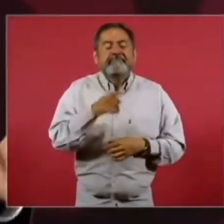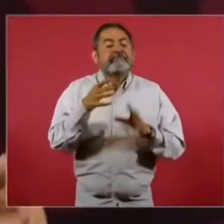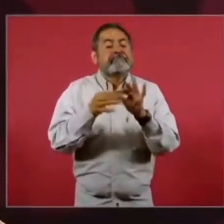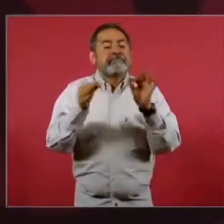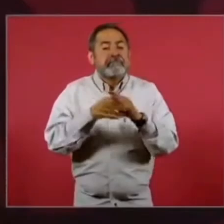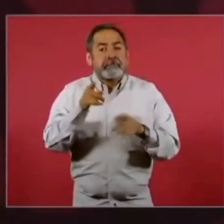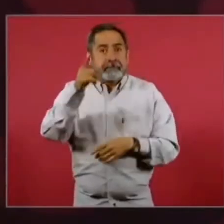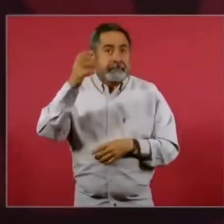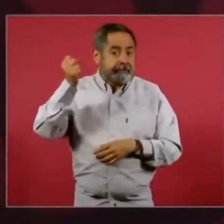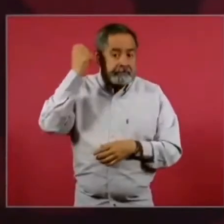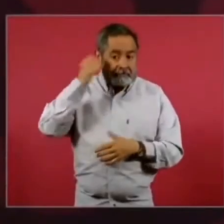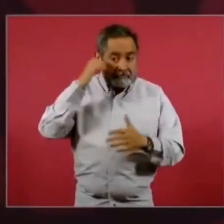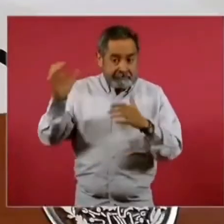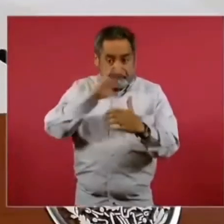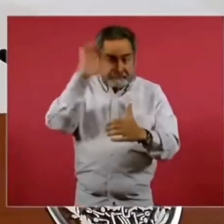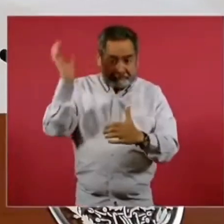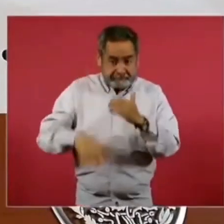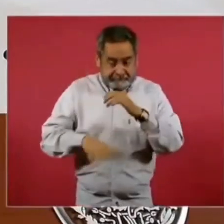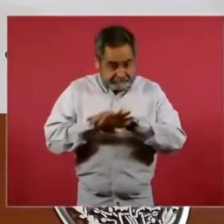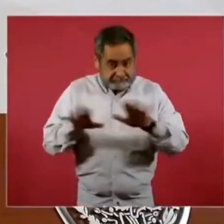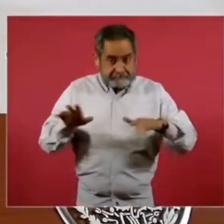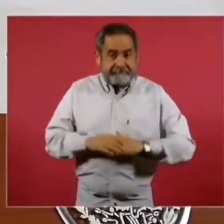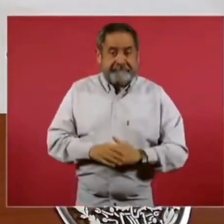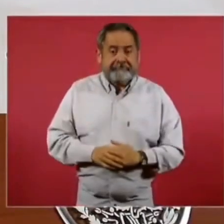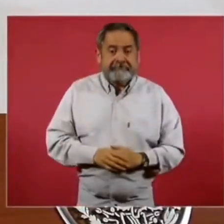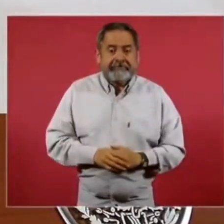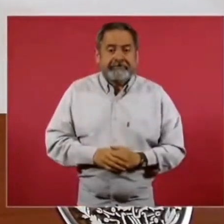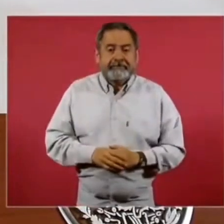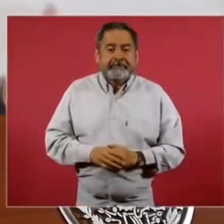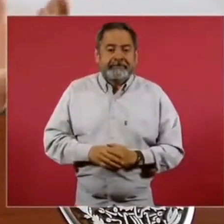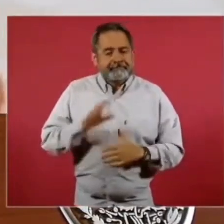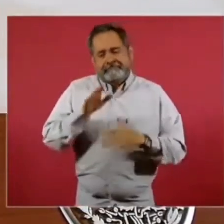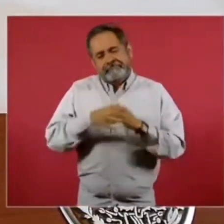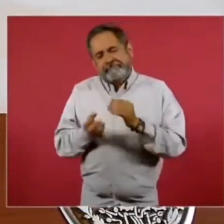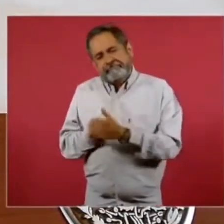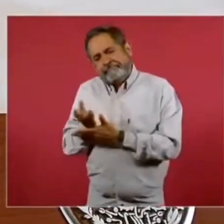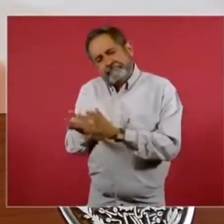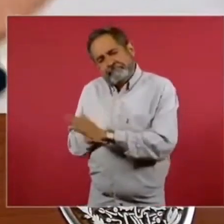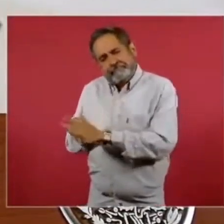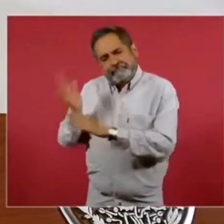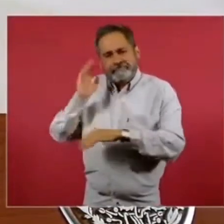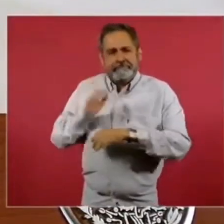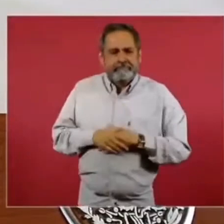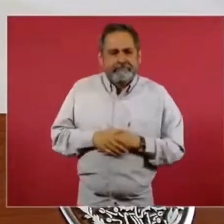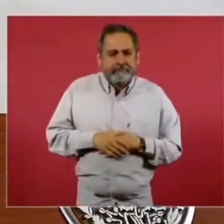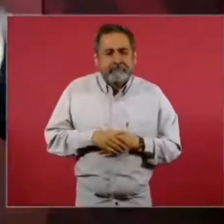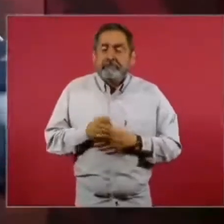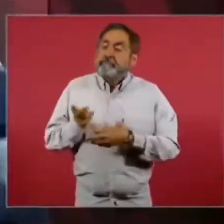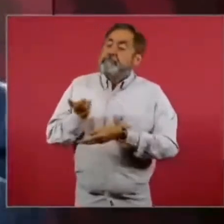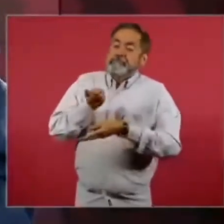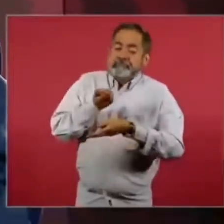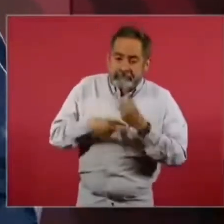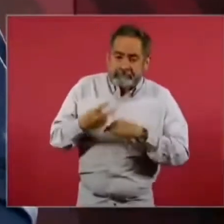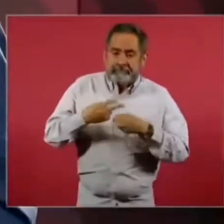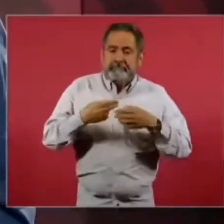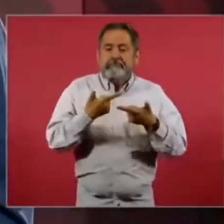la la misa y ya nos vamos y viene un